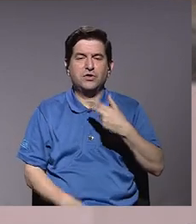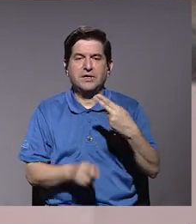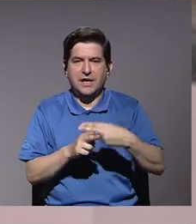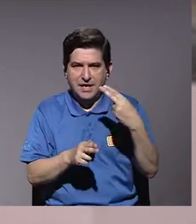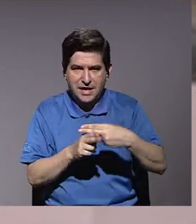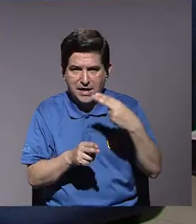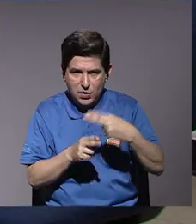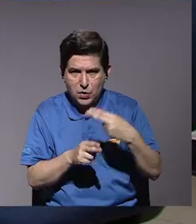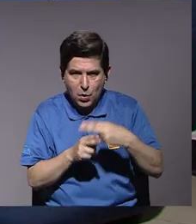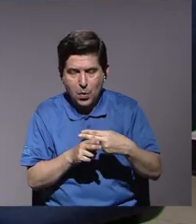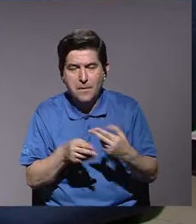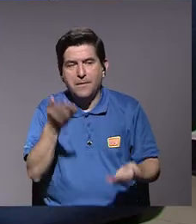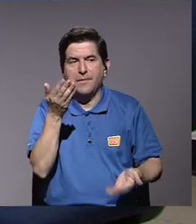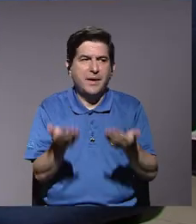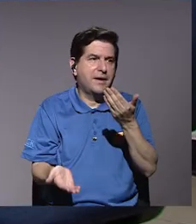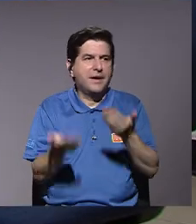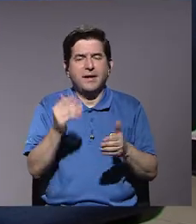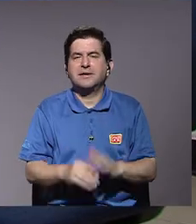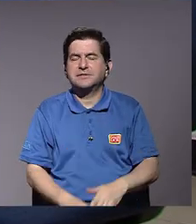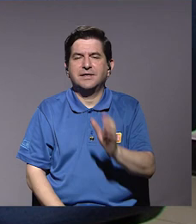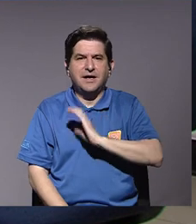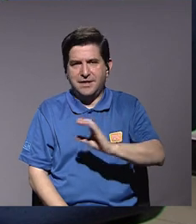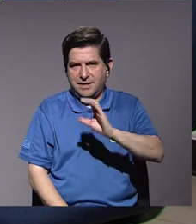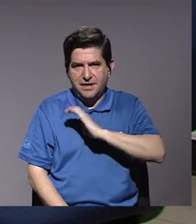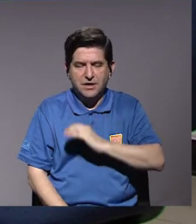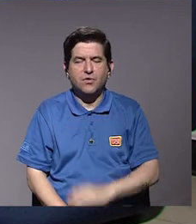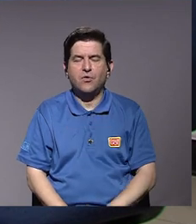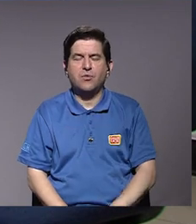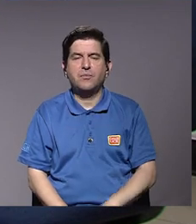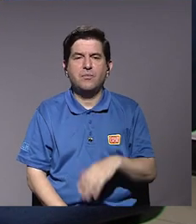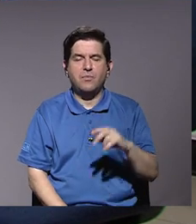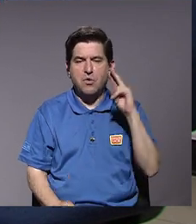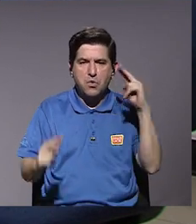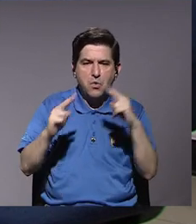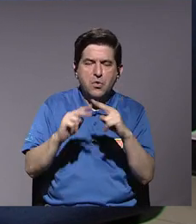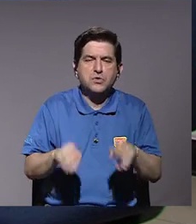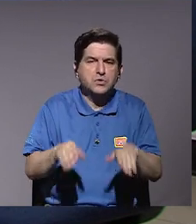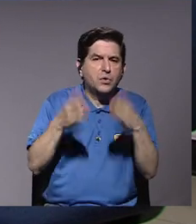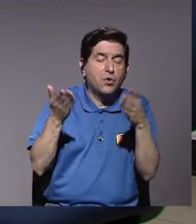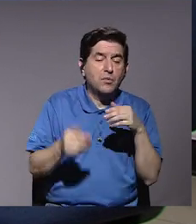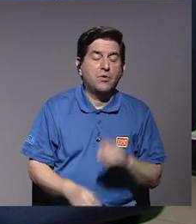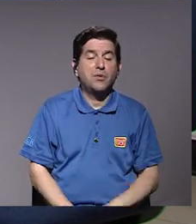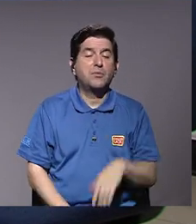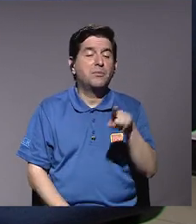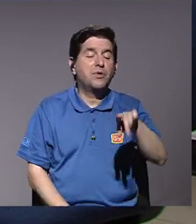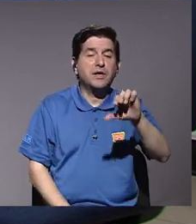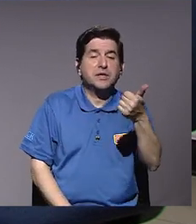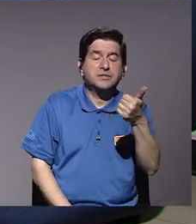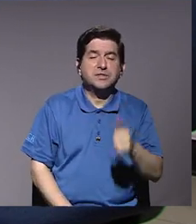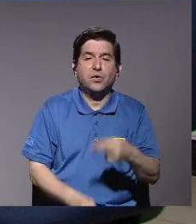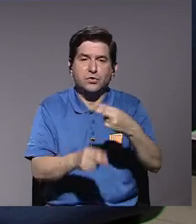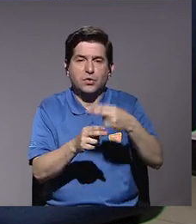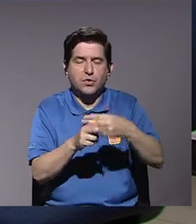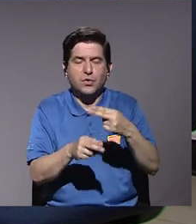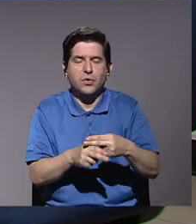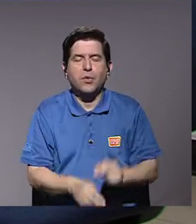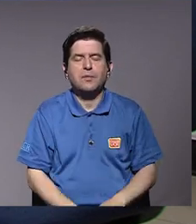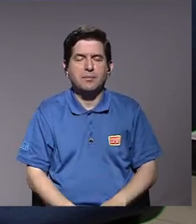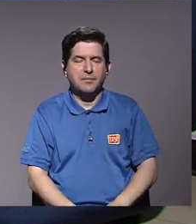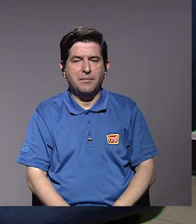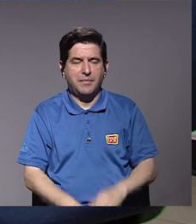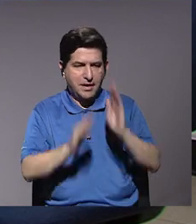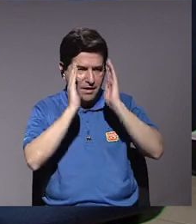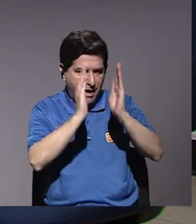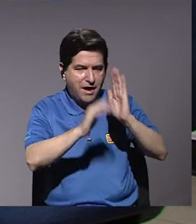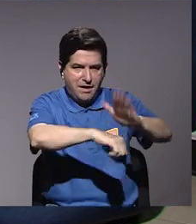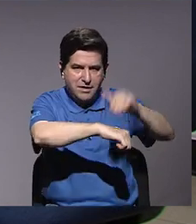nombre, que tienen alguna, digamos, rasgos, un conocido como, que sean llamados por ese nombre, ¿verdad? Y